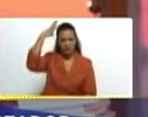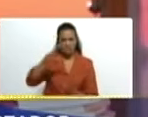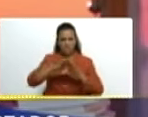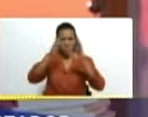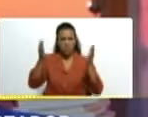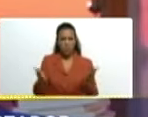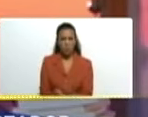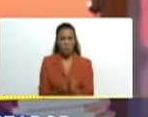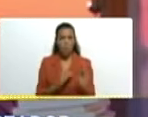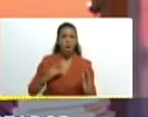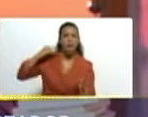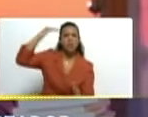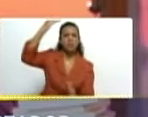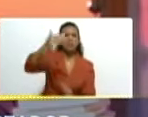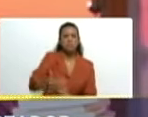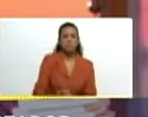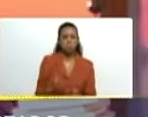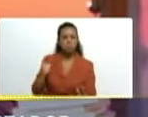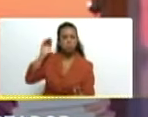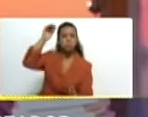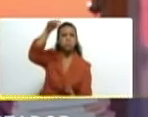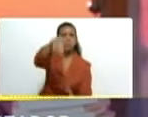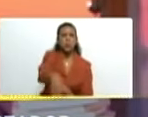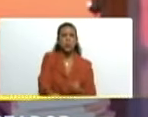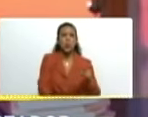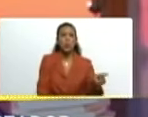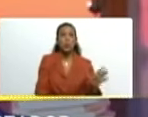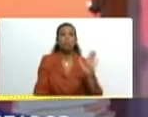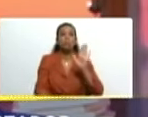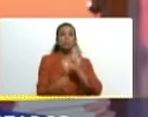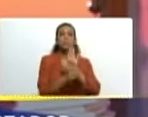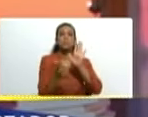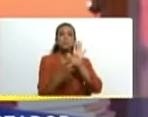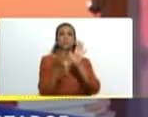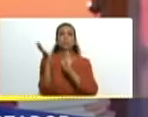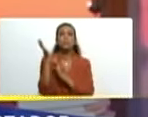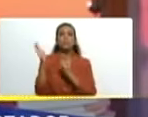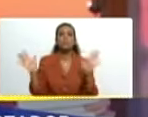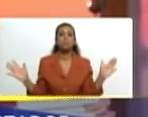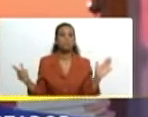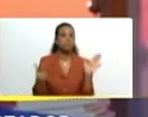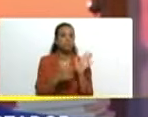que por encima de todo fuera crucificado.